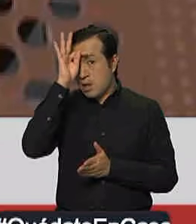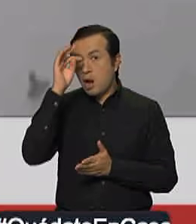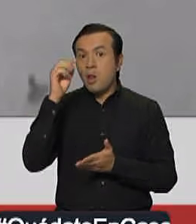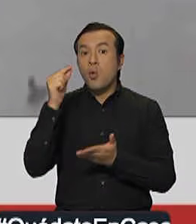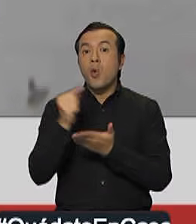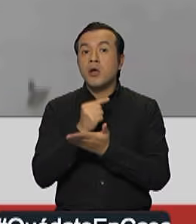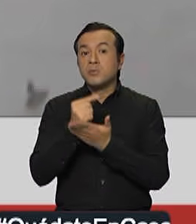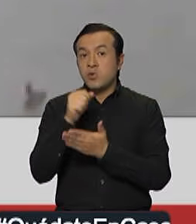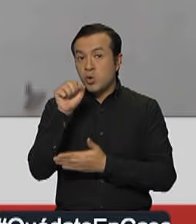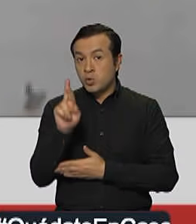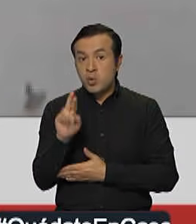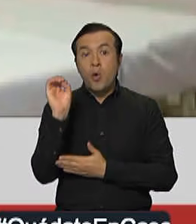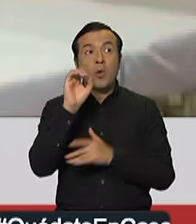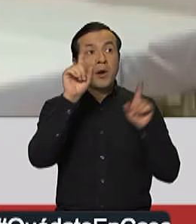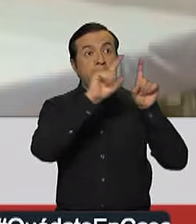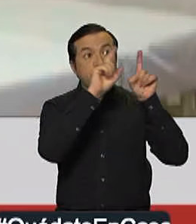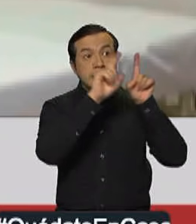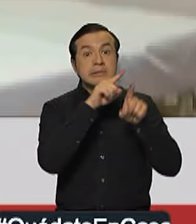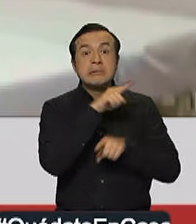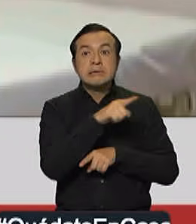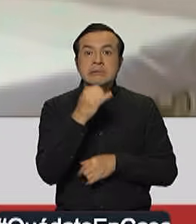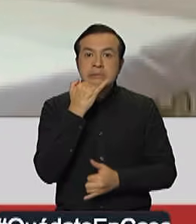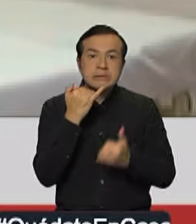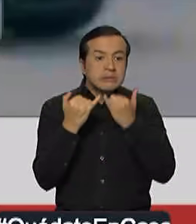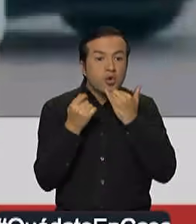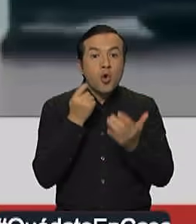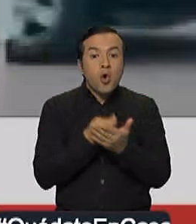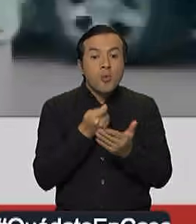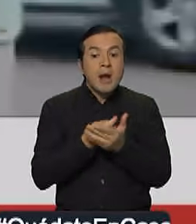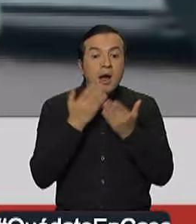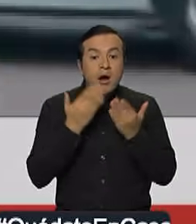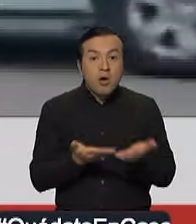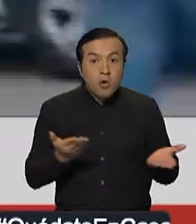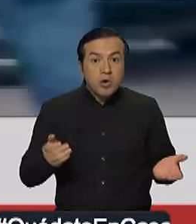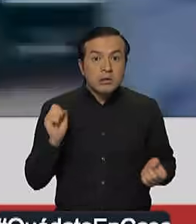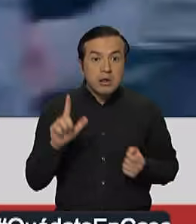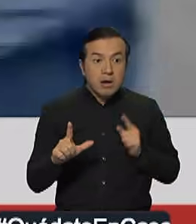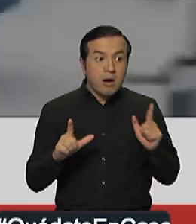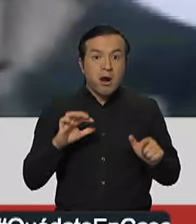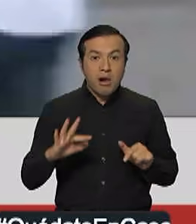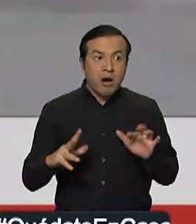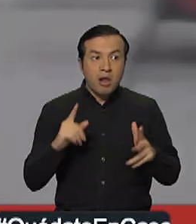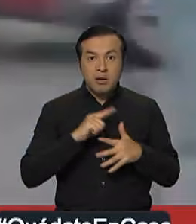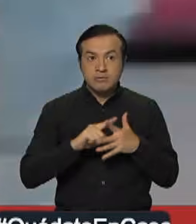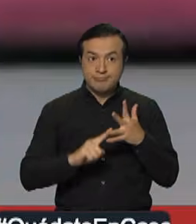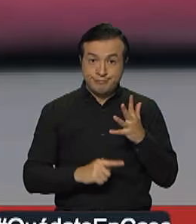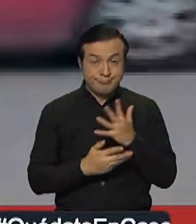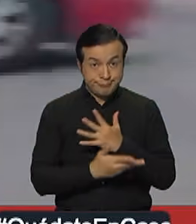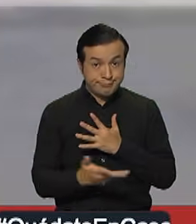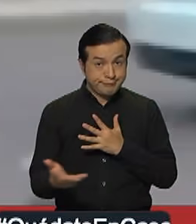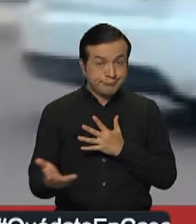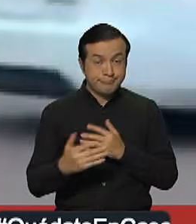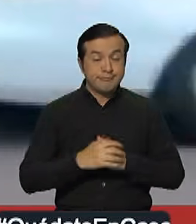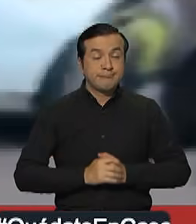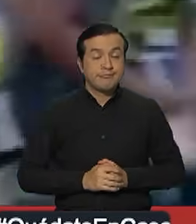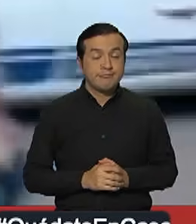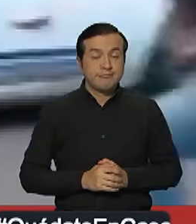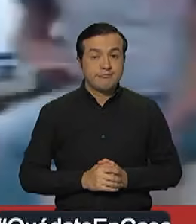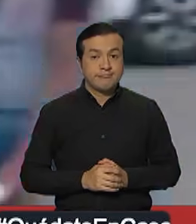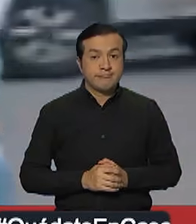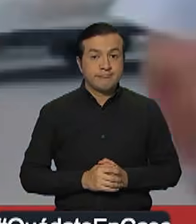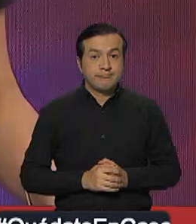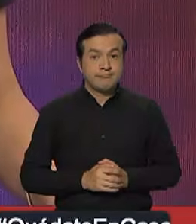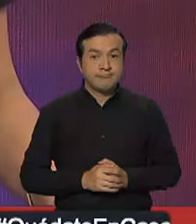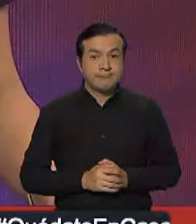empresas proveedoras por irregularidades en la compra de insumos médicos y fundas para cadáveres. Mariuxi Buenaño, Medios